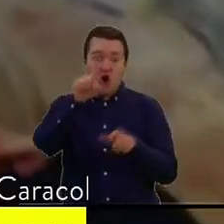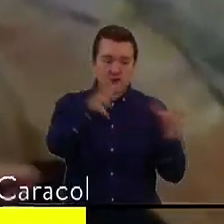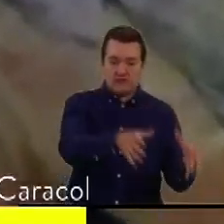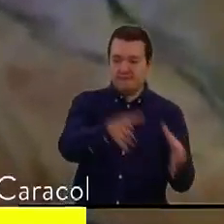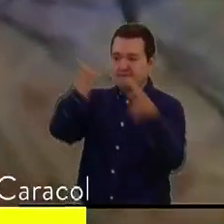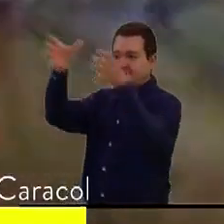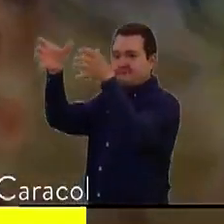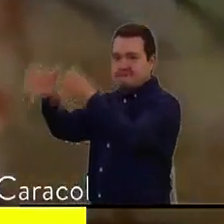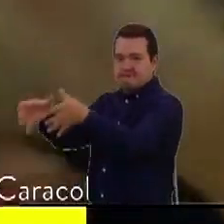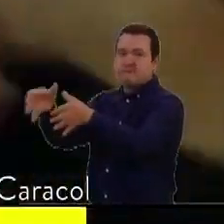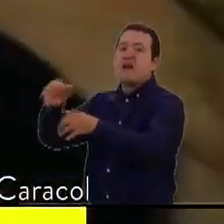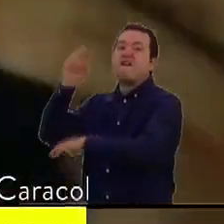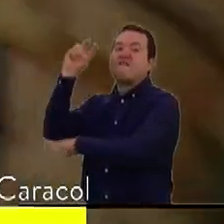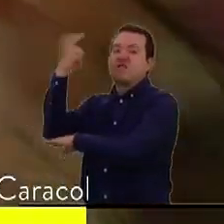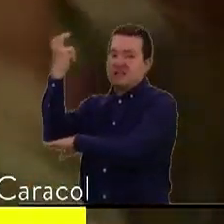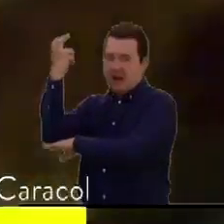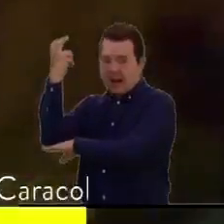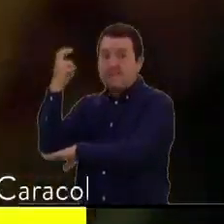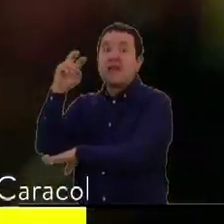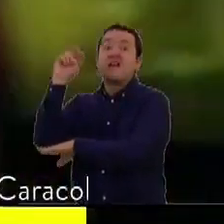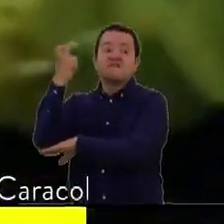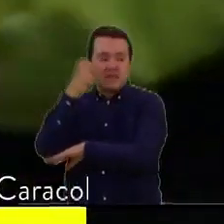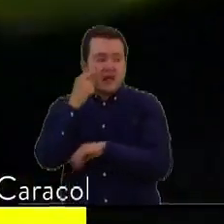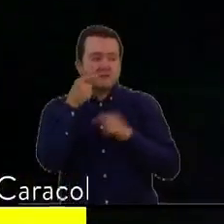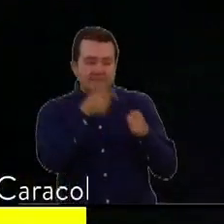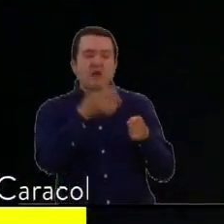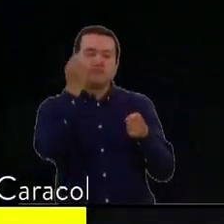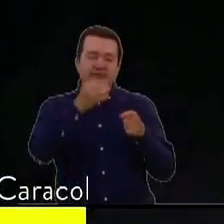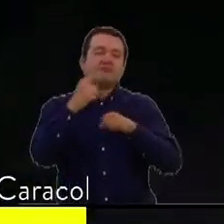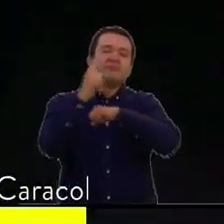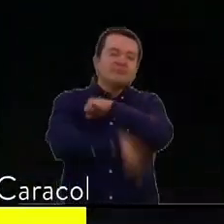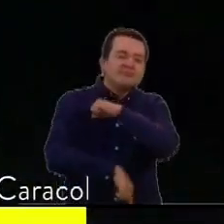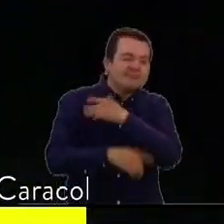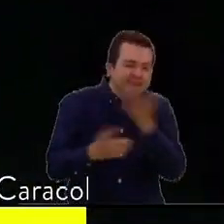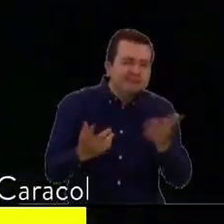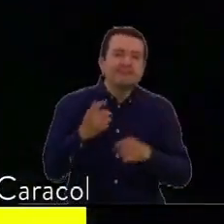fiscalía, que les imputó los delitos de tráfico y porte de estupefacientes y concierto para delinquir.